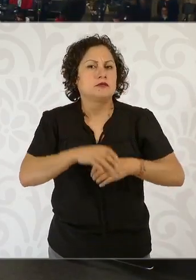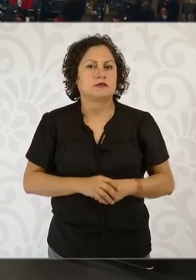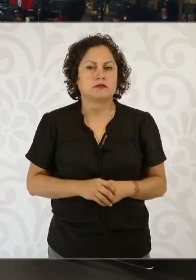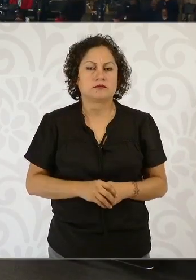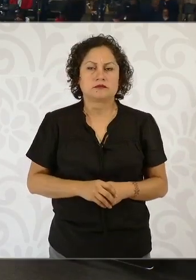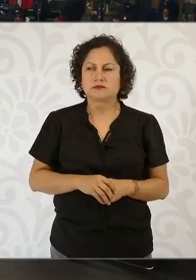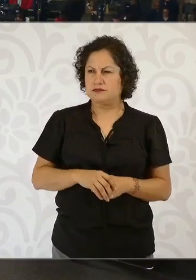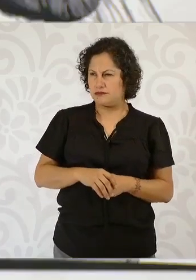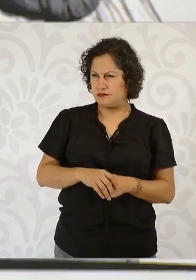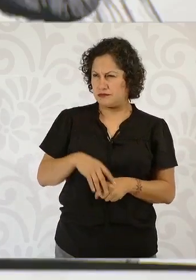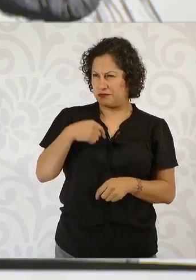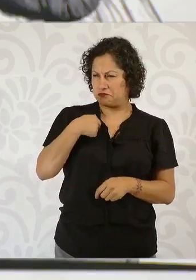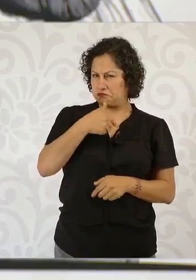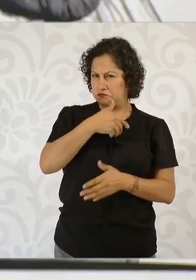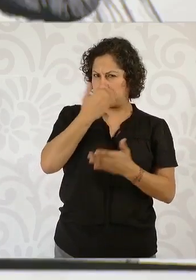asesoría de no sé quién.